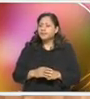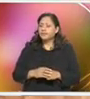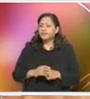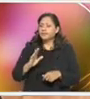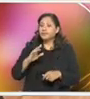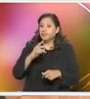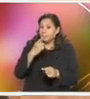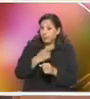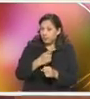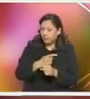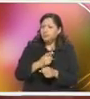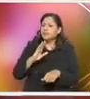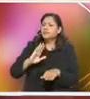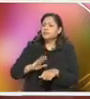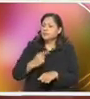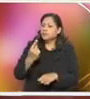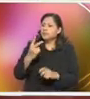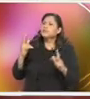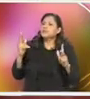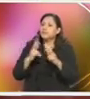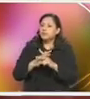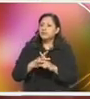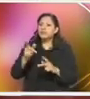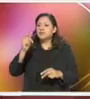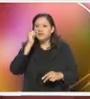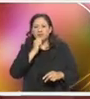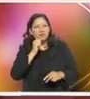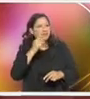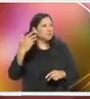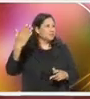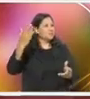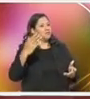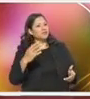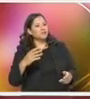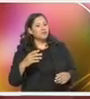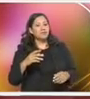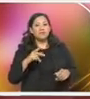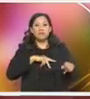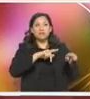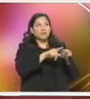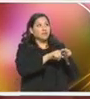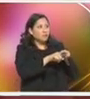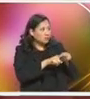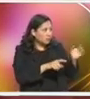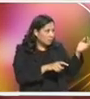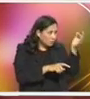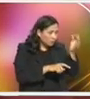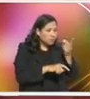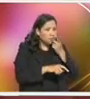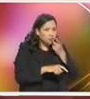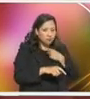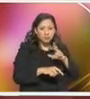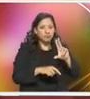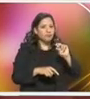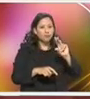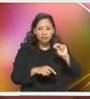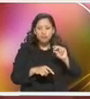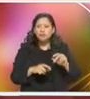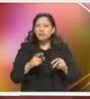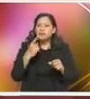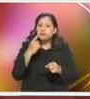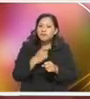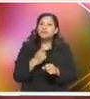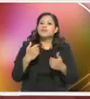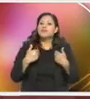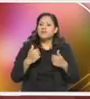de entrada, ¿no? Porque siempre van a llegar con tendencias a decir, bueno, no es que mi hermano me dijo, no. Hay que entender el fondo de la pelea